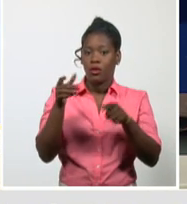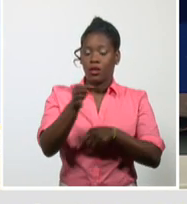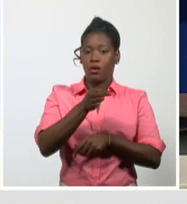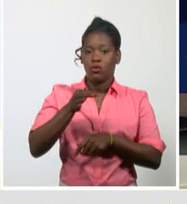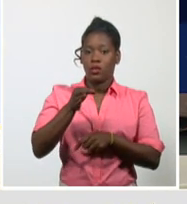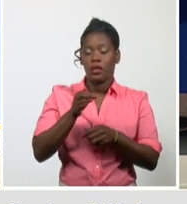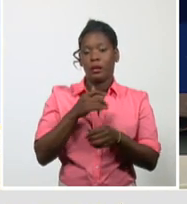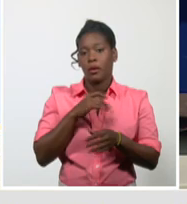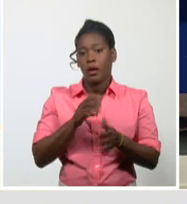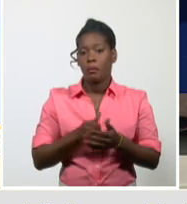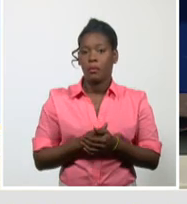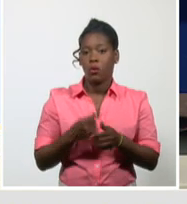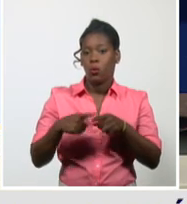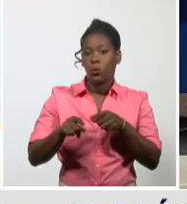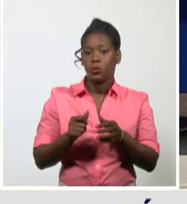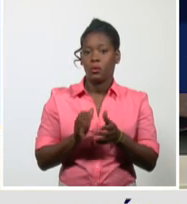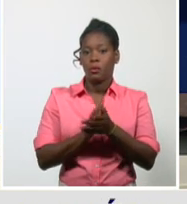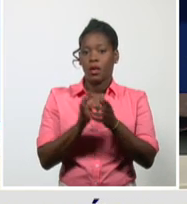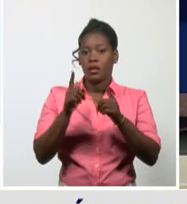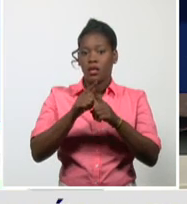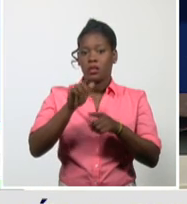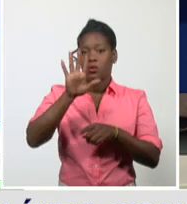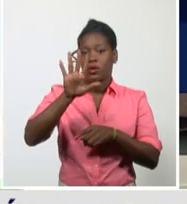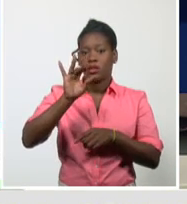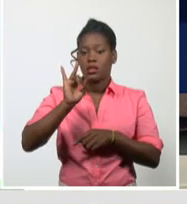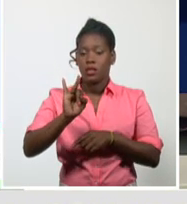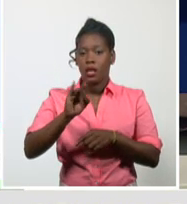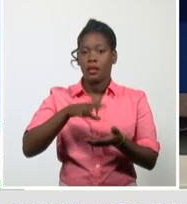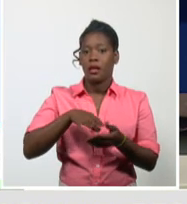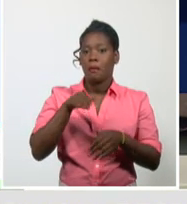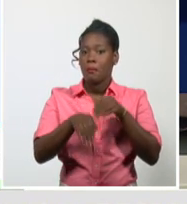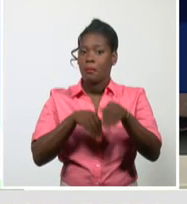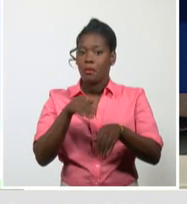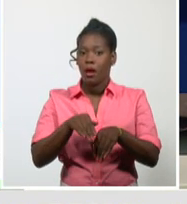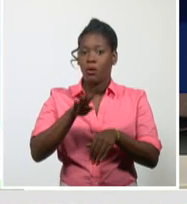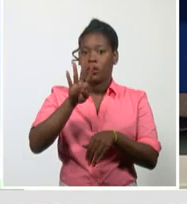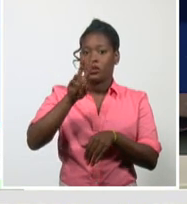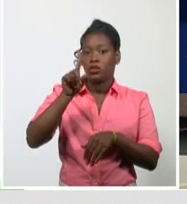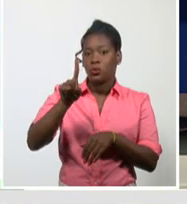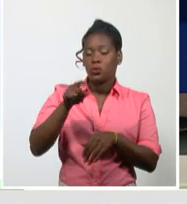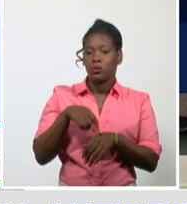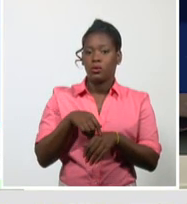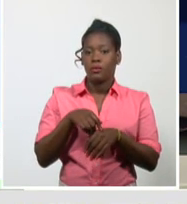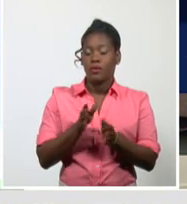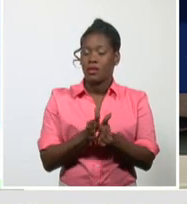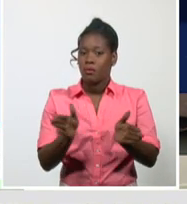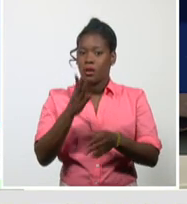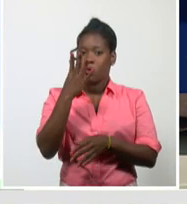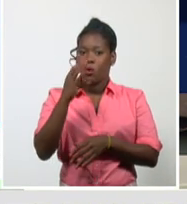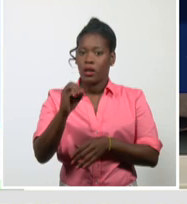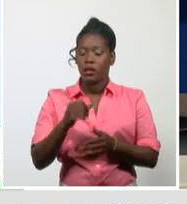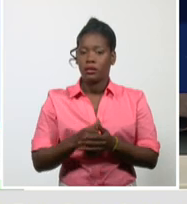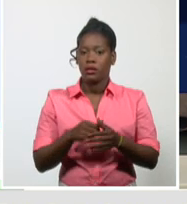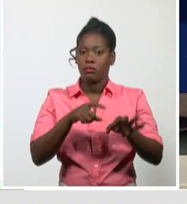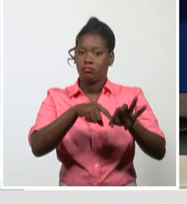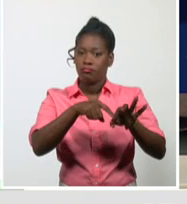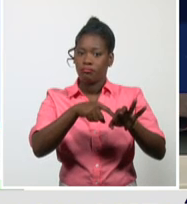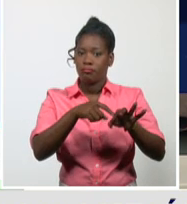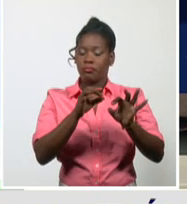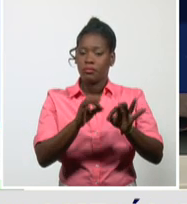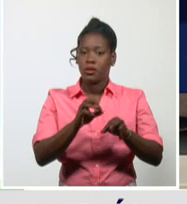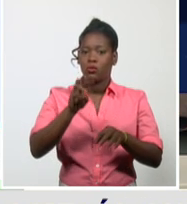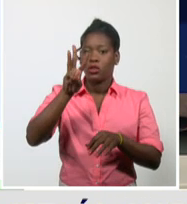con 47, Playa 41, San Miguel con 40, el municipio especial Isla de la Juventud con 39 y